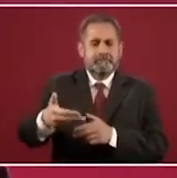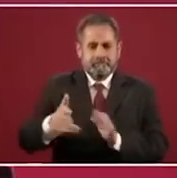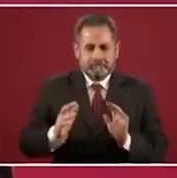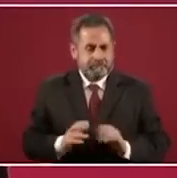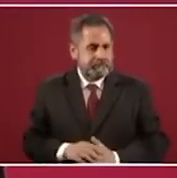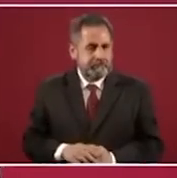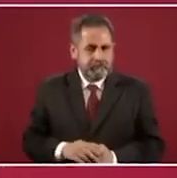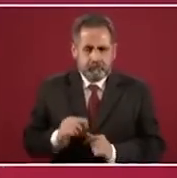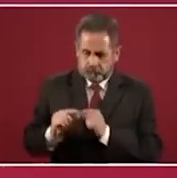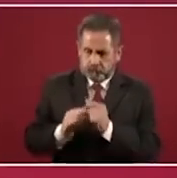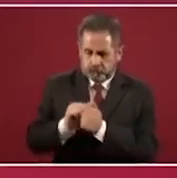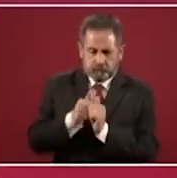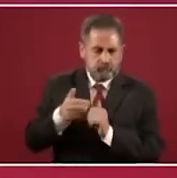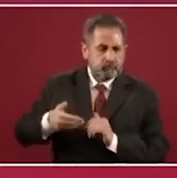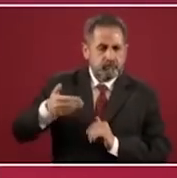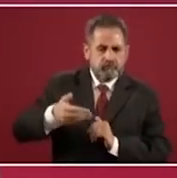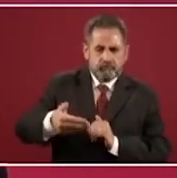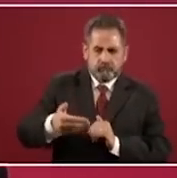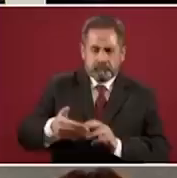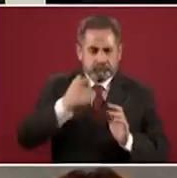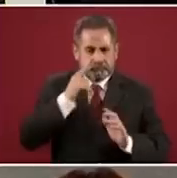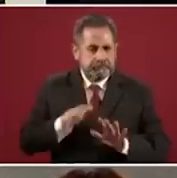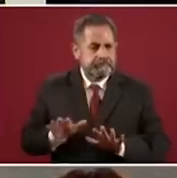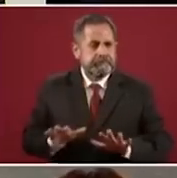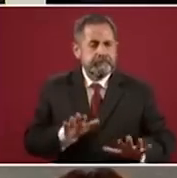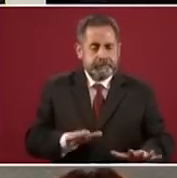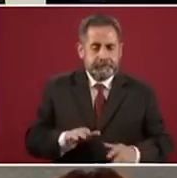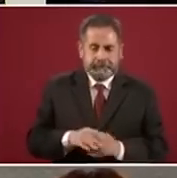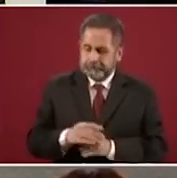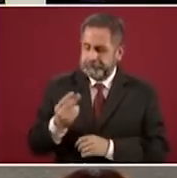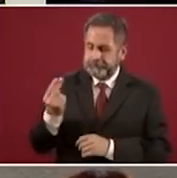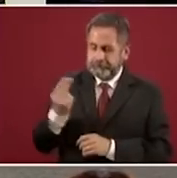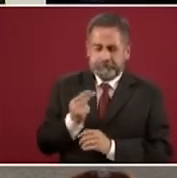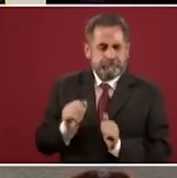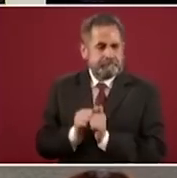Vamos poco a poco, despacio, porque llevamos prisa.